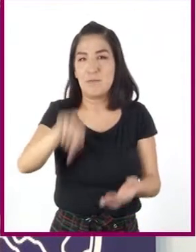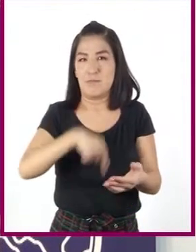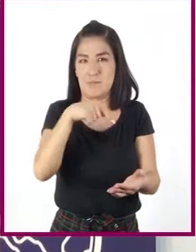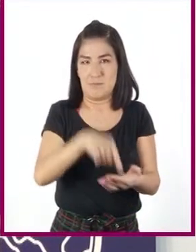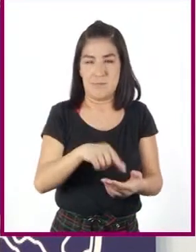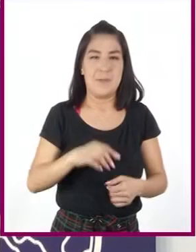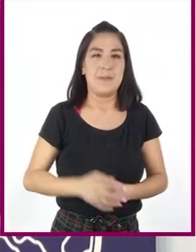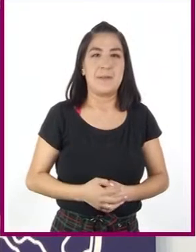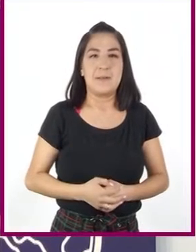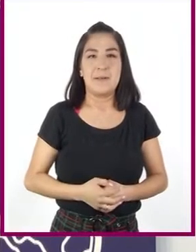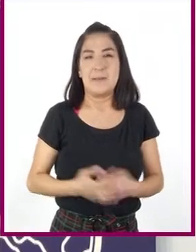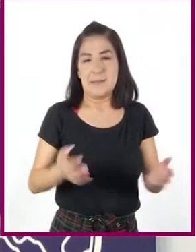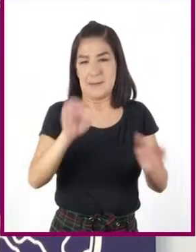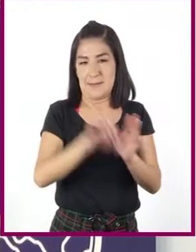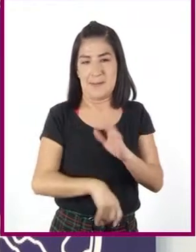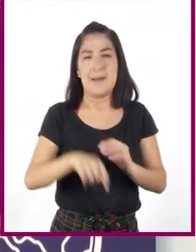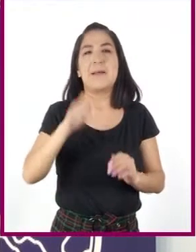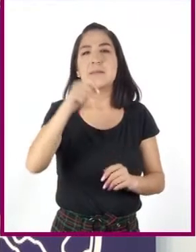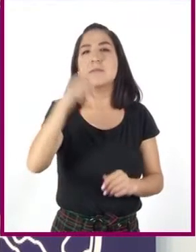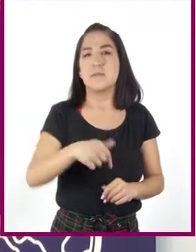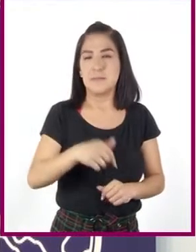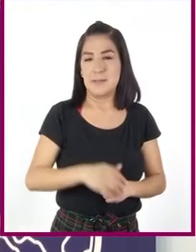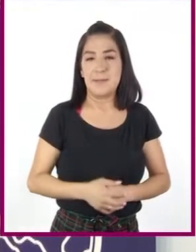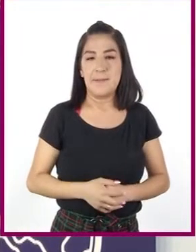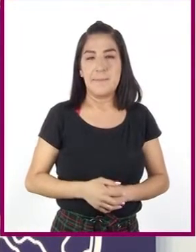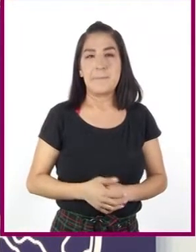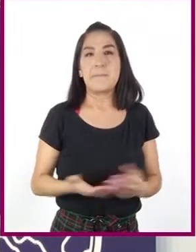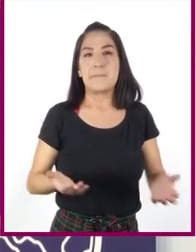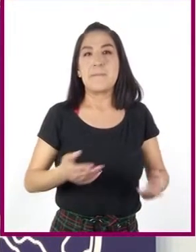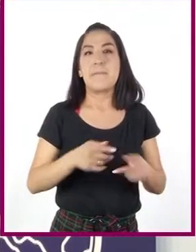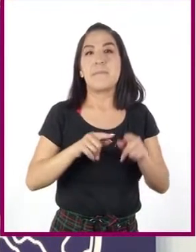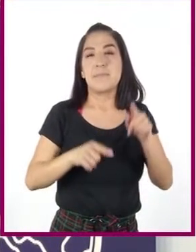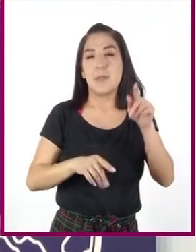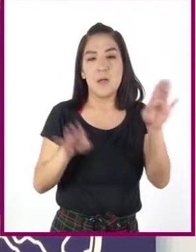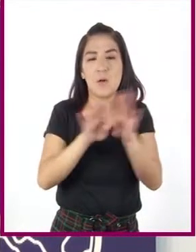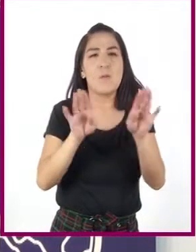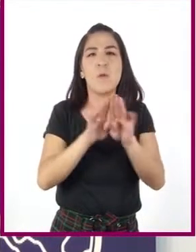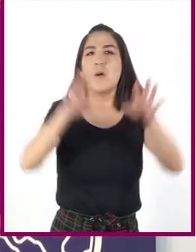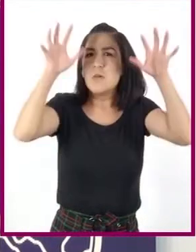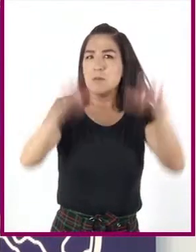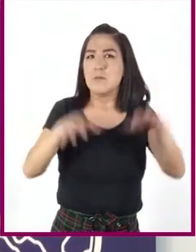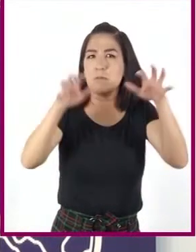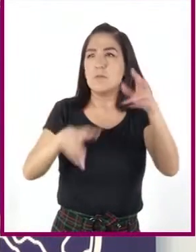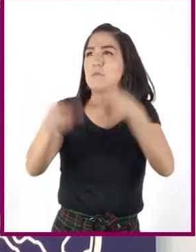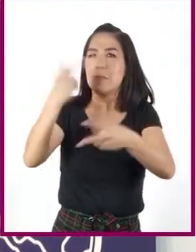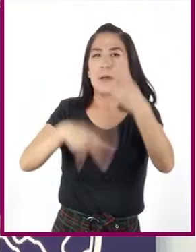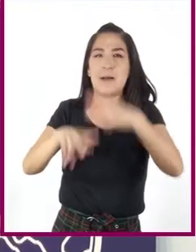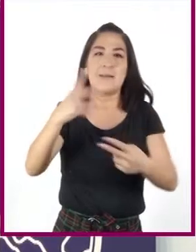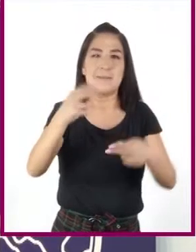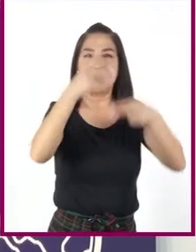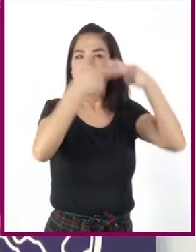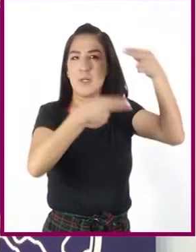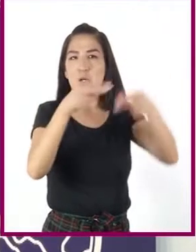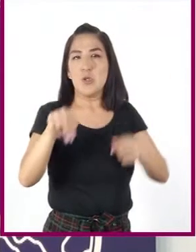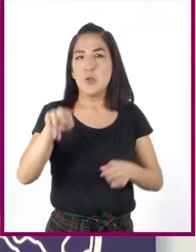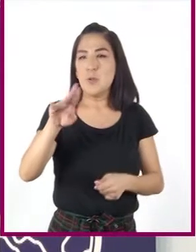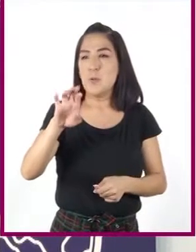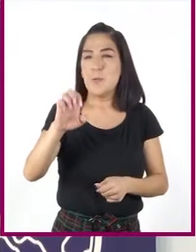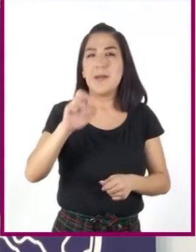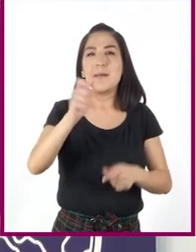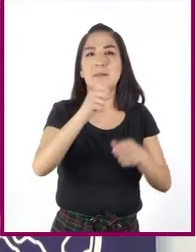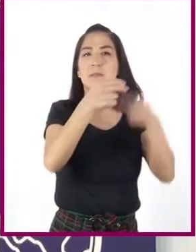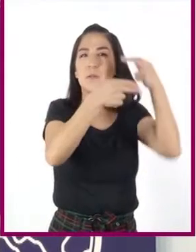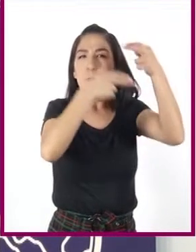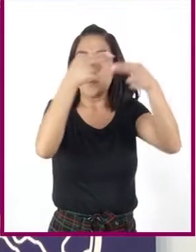por ejemplo, proviene de algunos tipos de nubes. Las nubes que frecuentemente producen la lluvia se